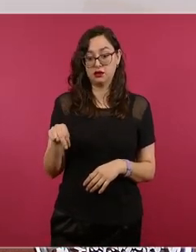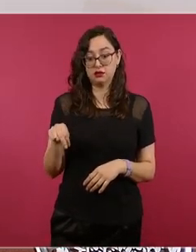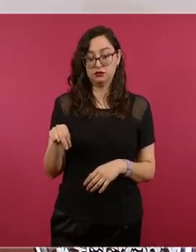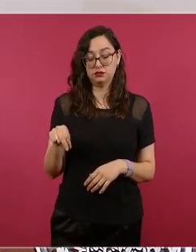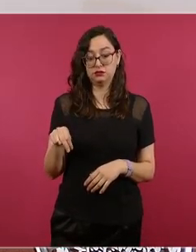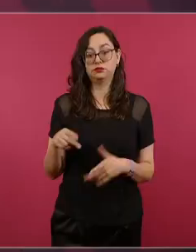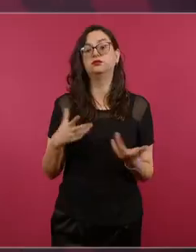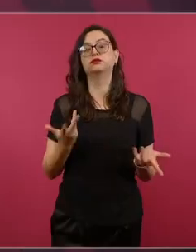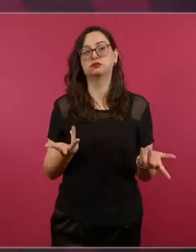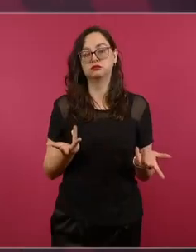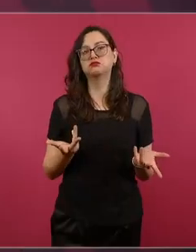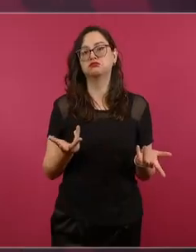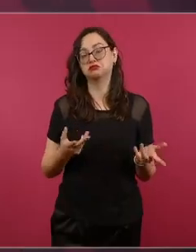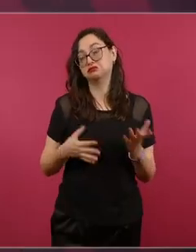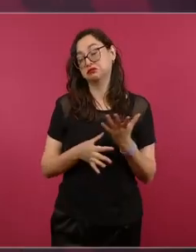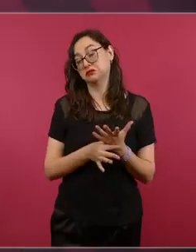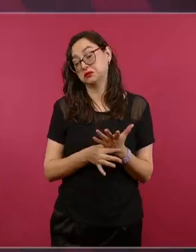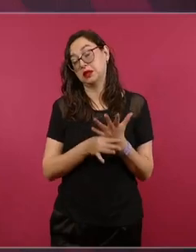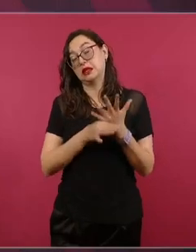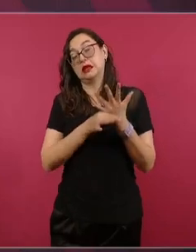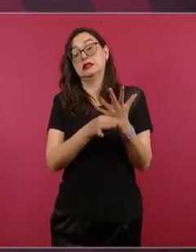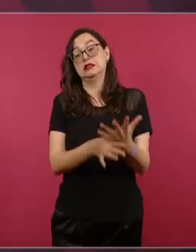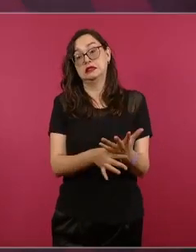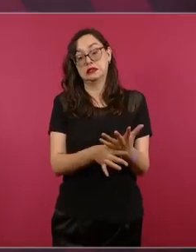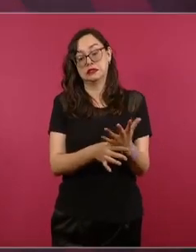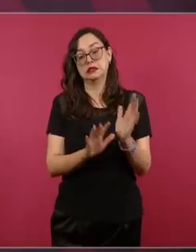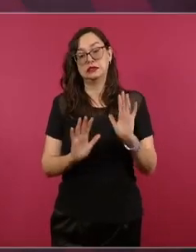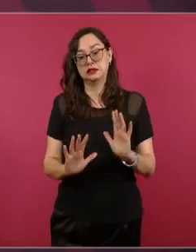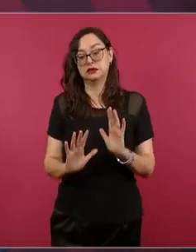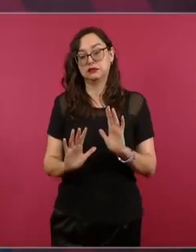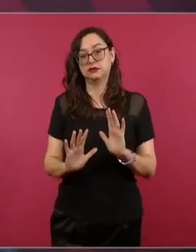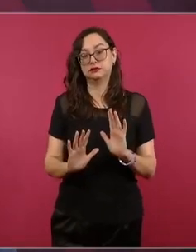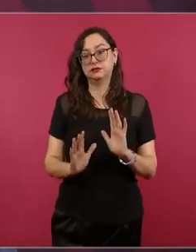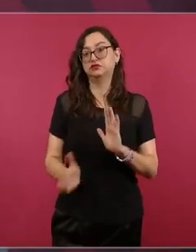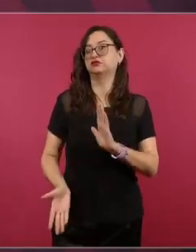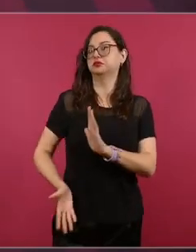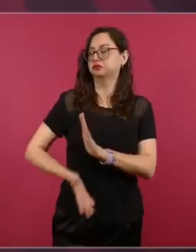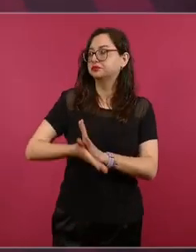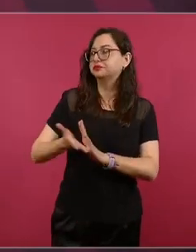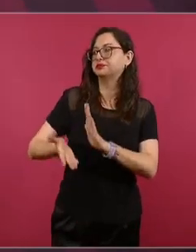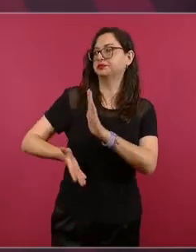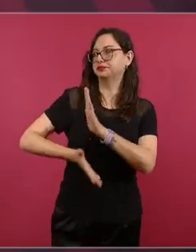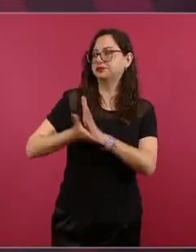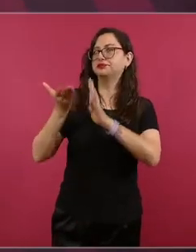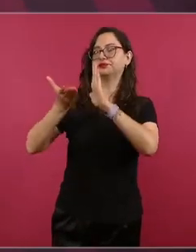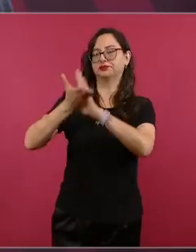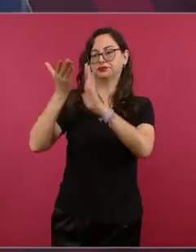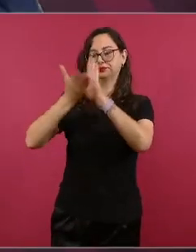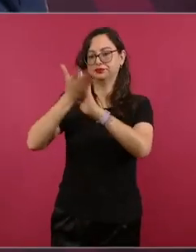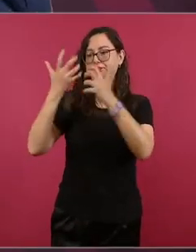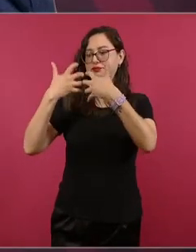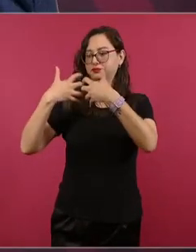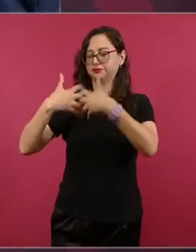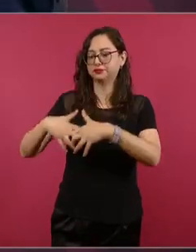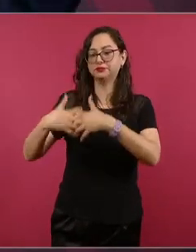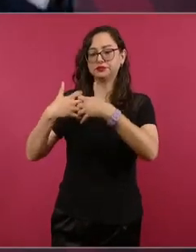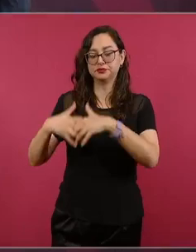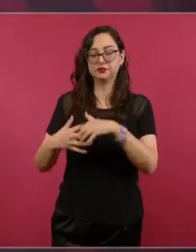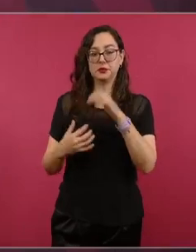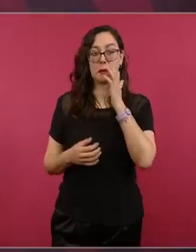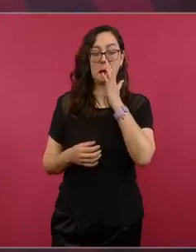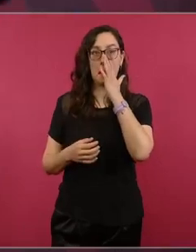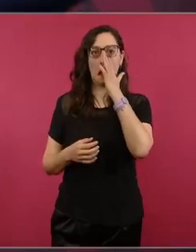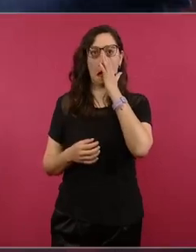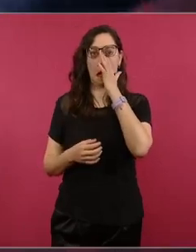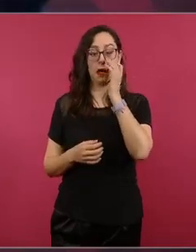se convocó a varios estados para que consiguieran terrenos porque